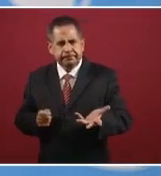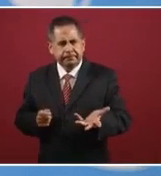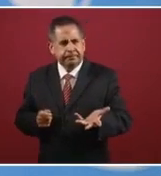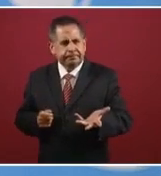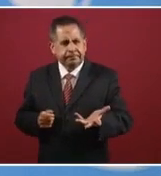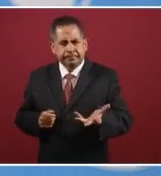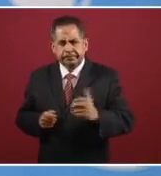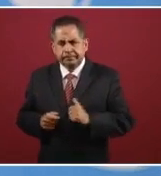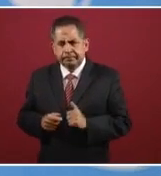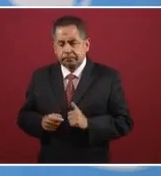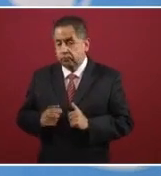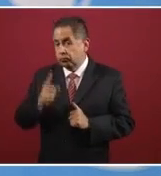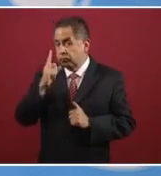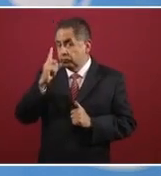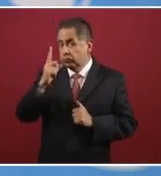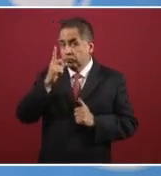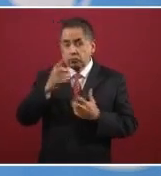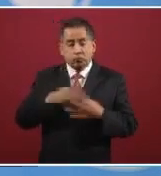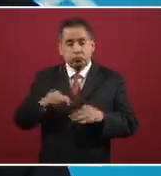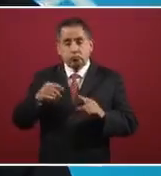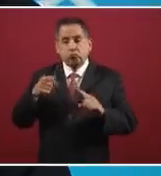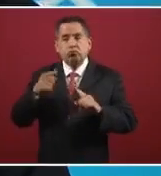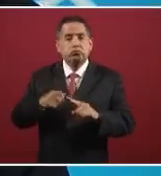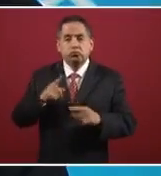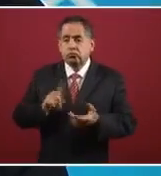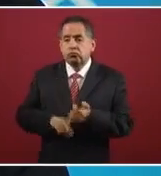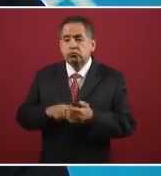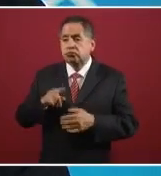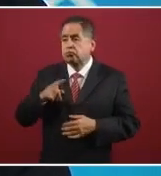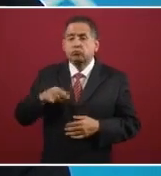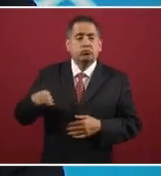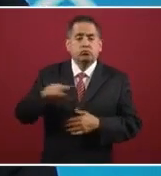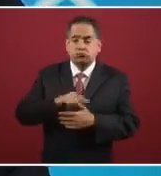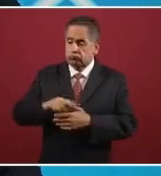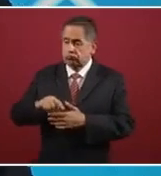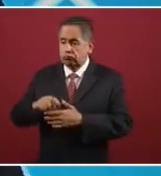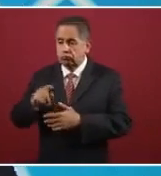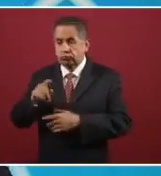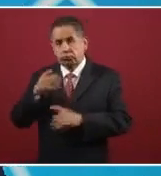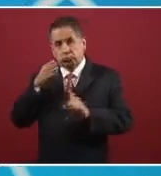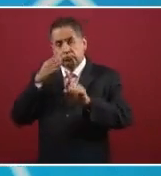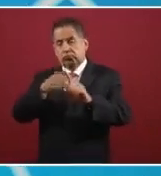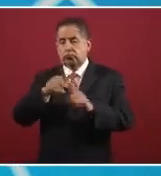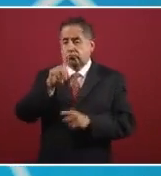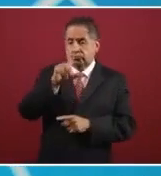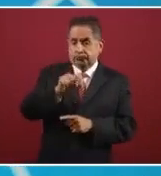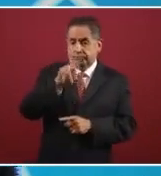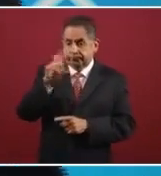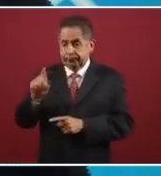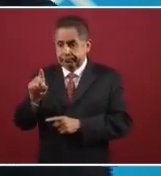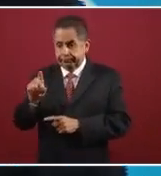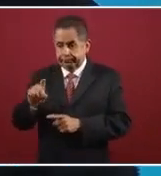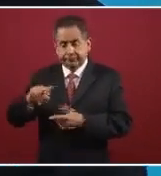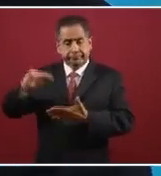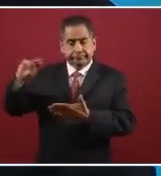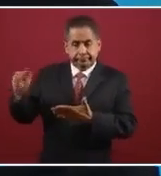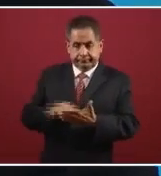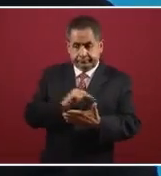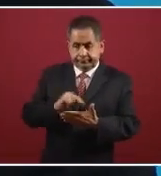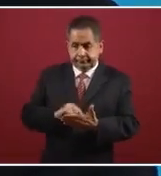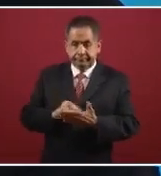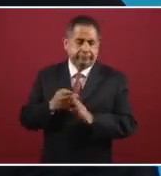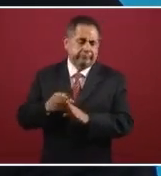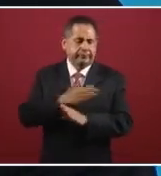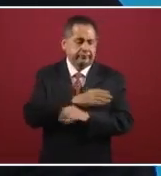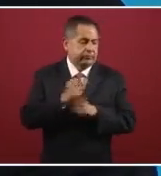Un logro muy importante fue la firma de la Agenda 2030 en el año